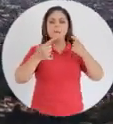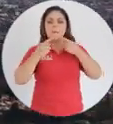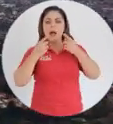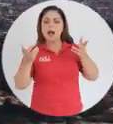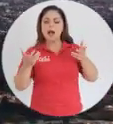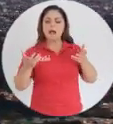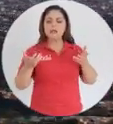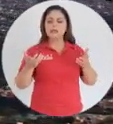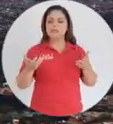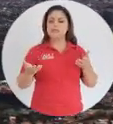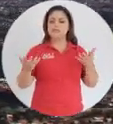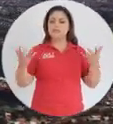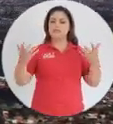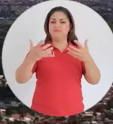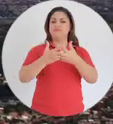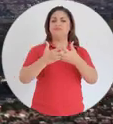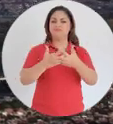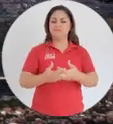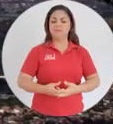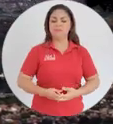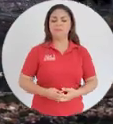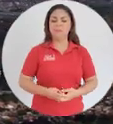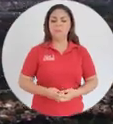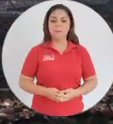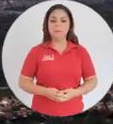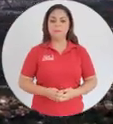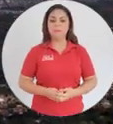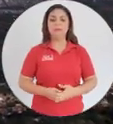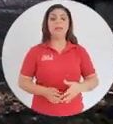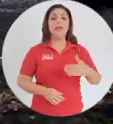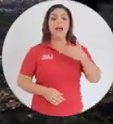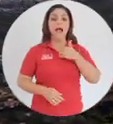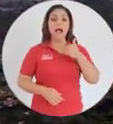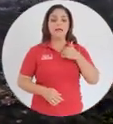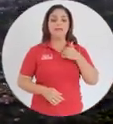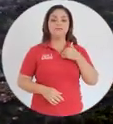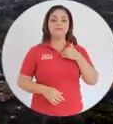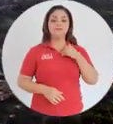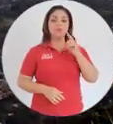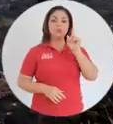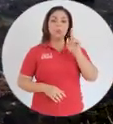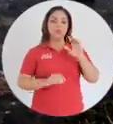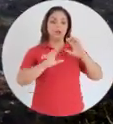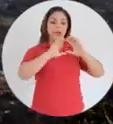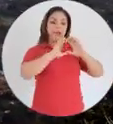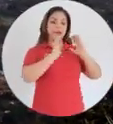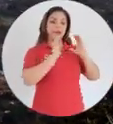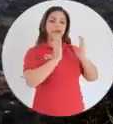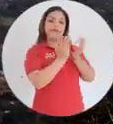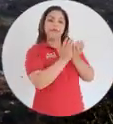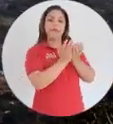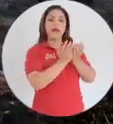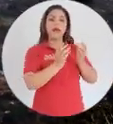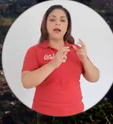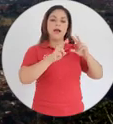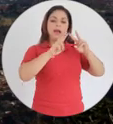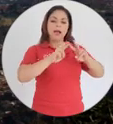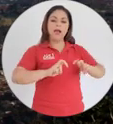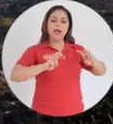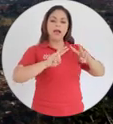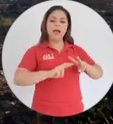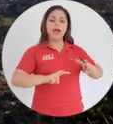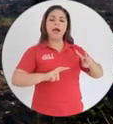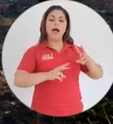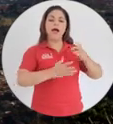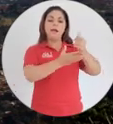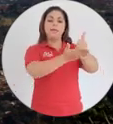resultar incluso incompatibles, incoherentes. Hay una categoría analítica